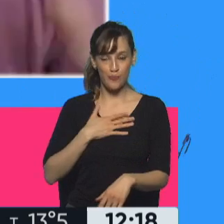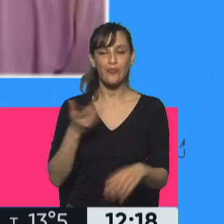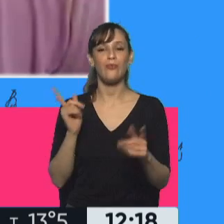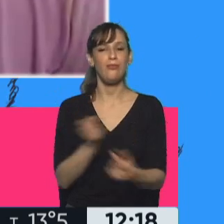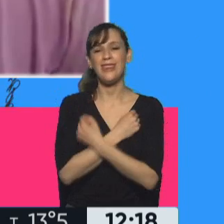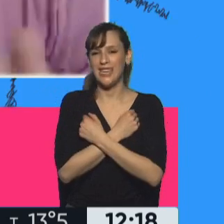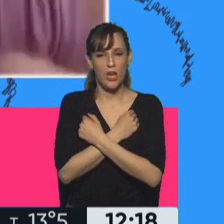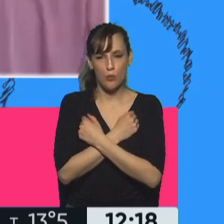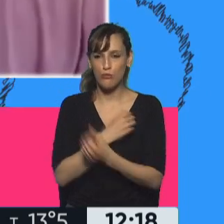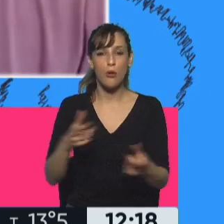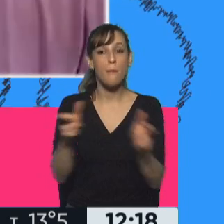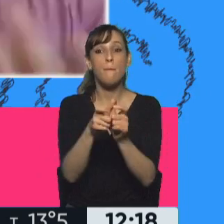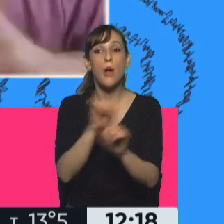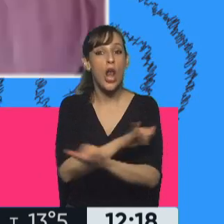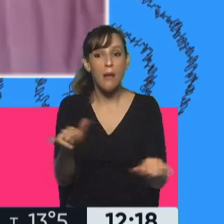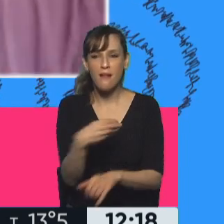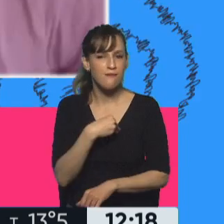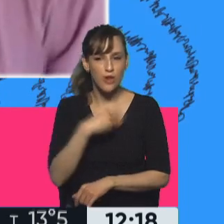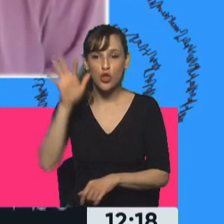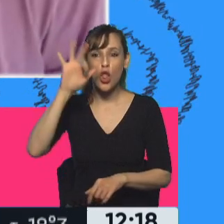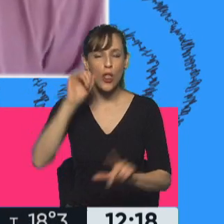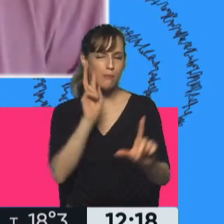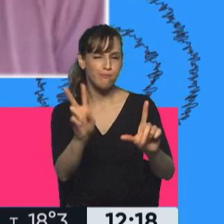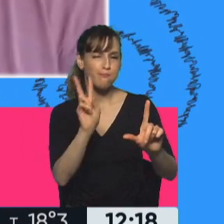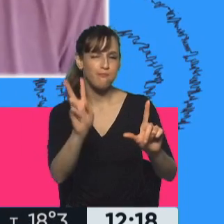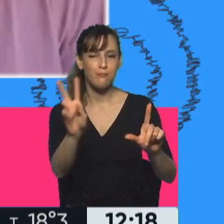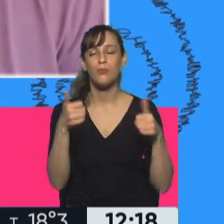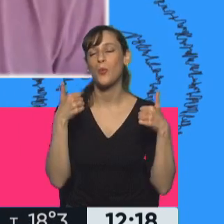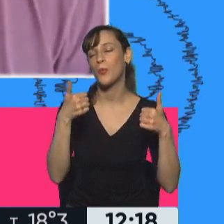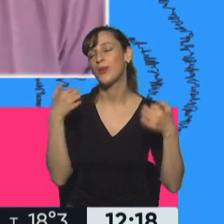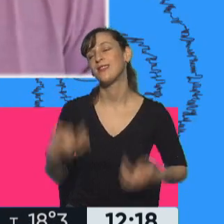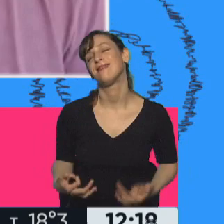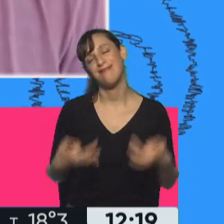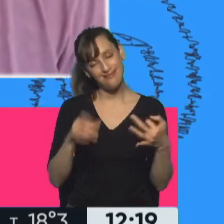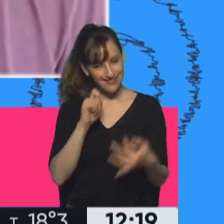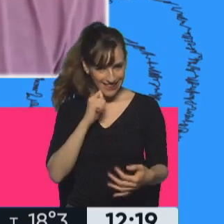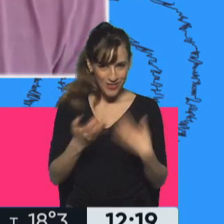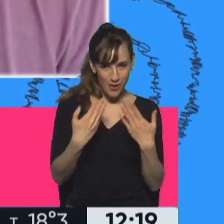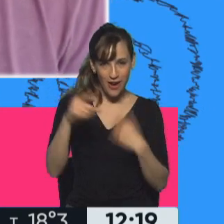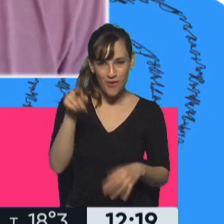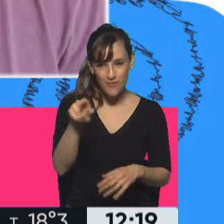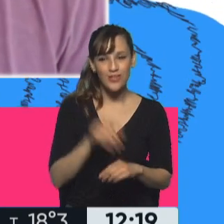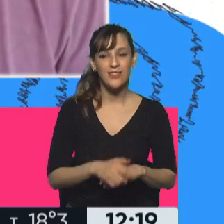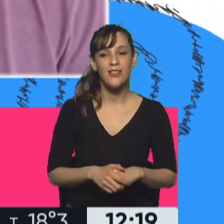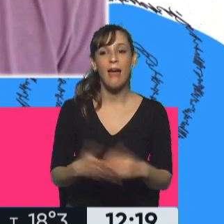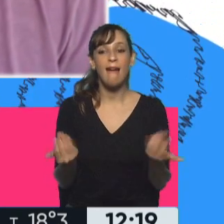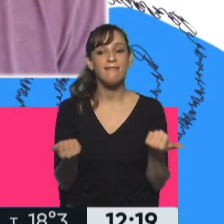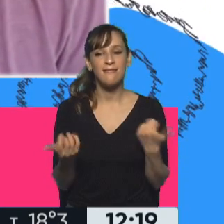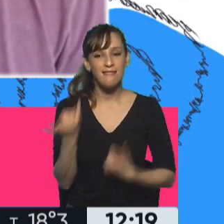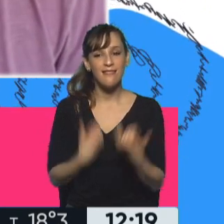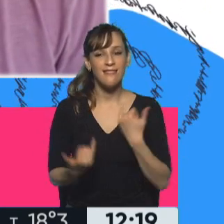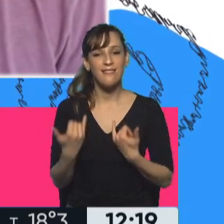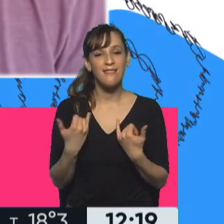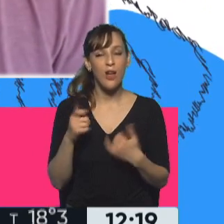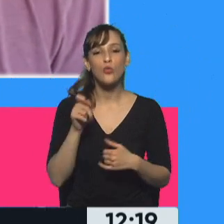y amo el programa. Lo veo siempre. Muchas veo gracias. Siempre. Muchas gracias, Diego. Un placer de verdad hablar con vos. Quisiera arrancar por algo de